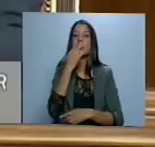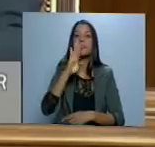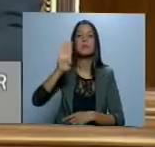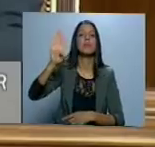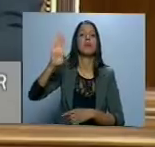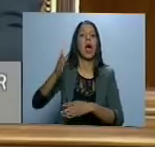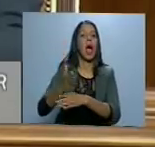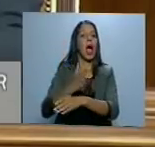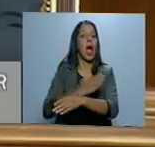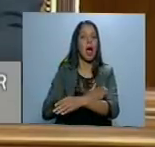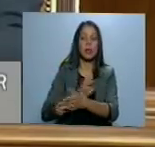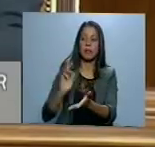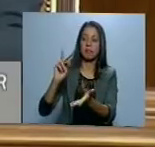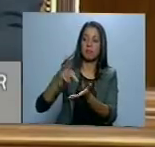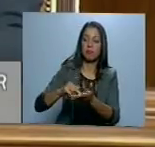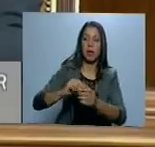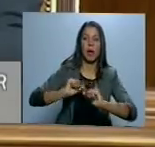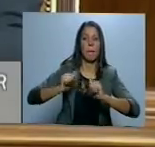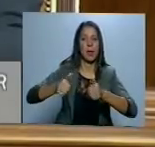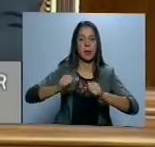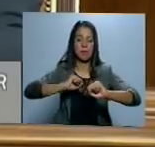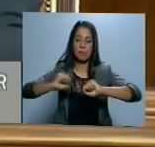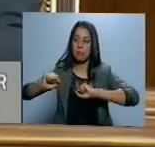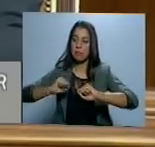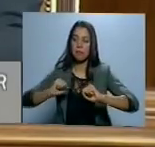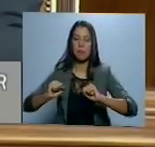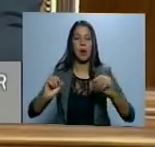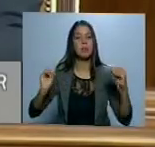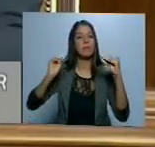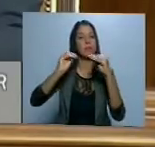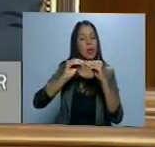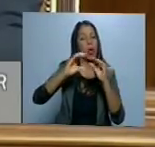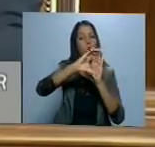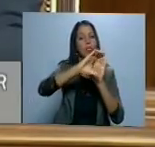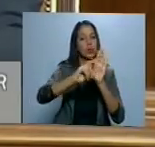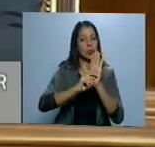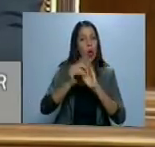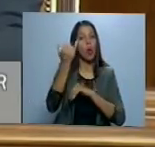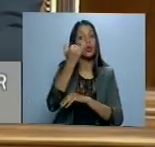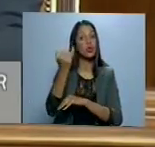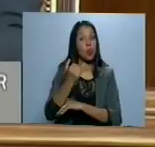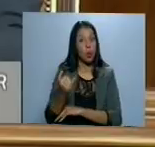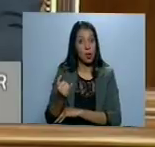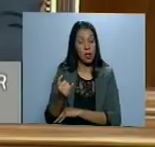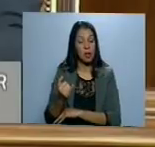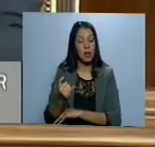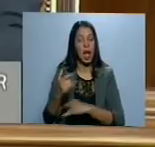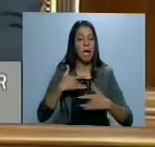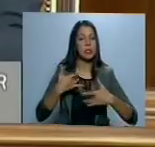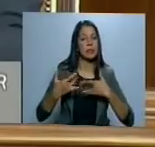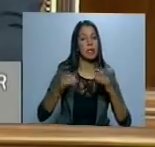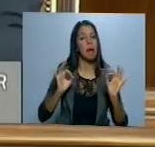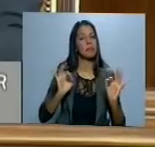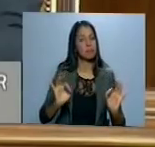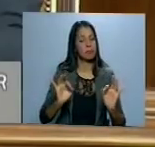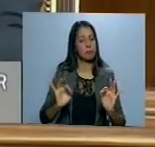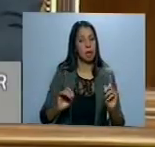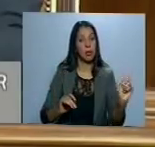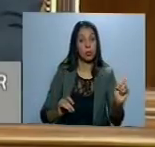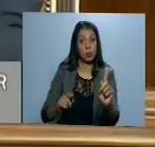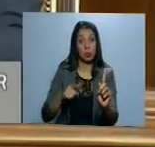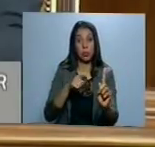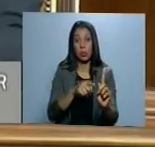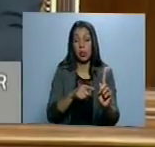cargo de conformidad con la Constitución vigente del estado Zulia. En dicho acto estarán acompañados por